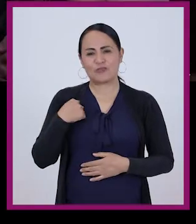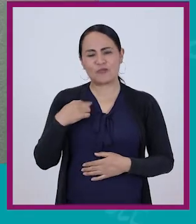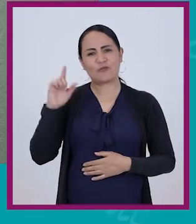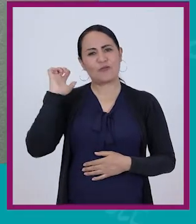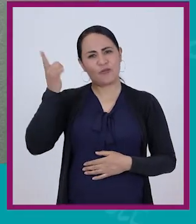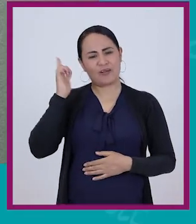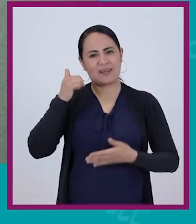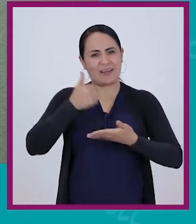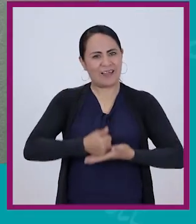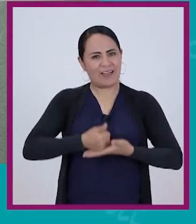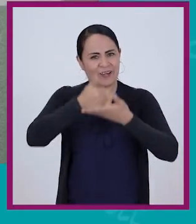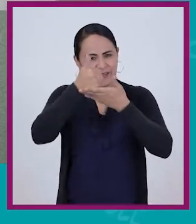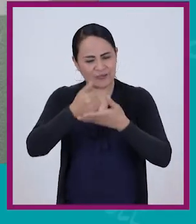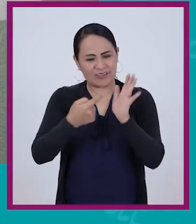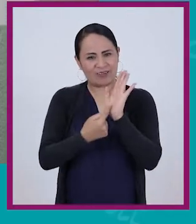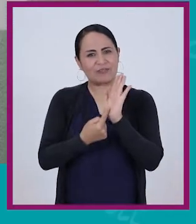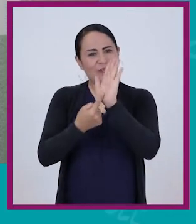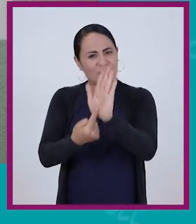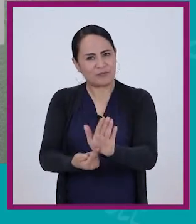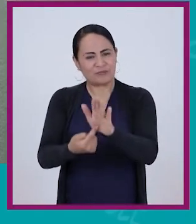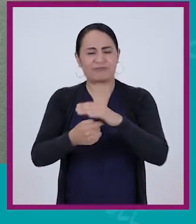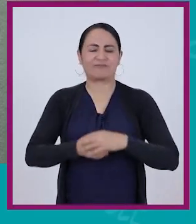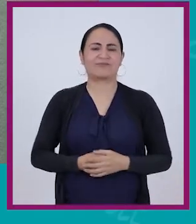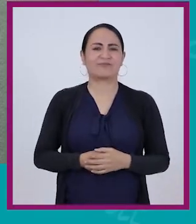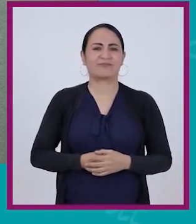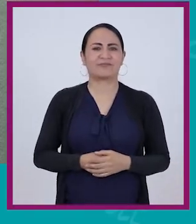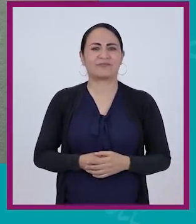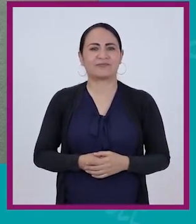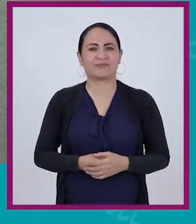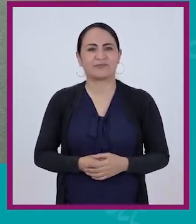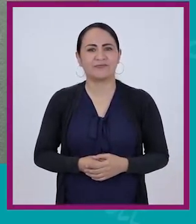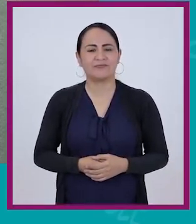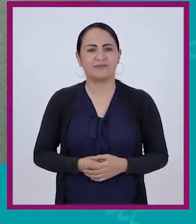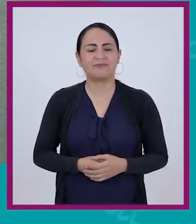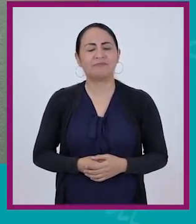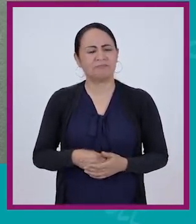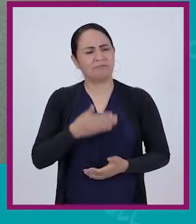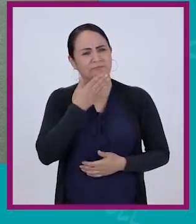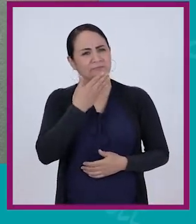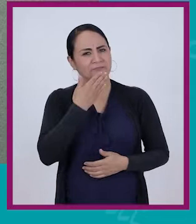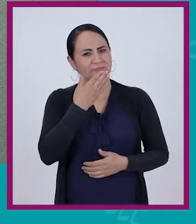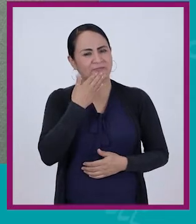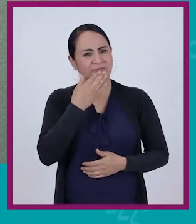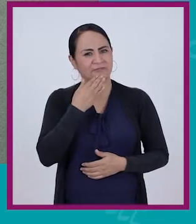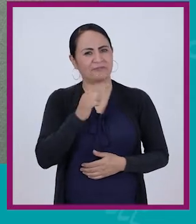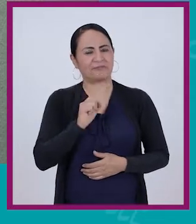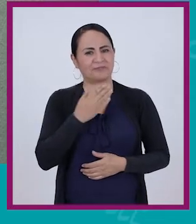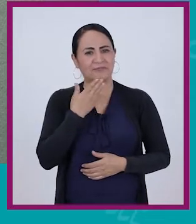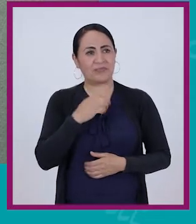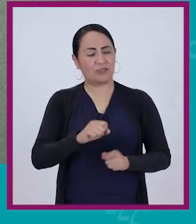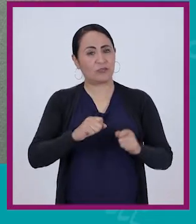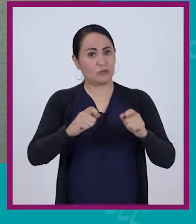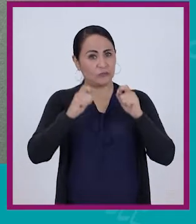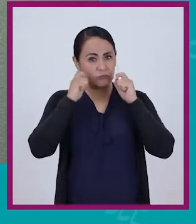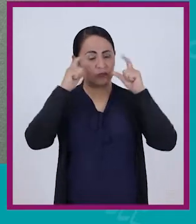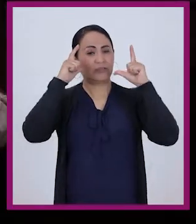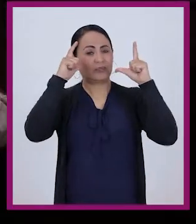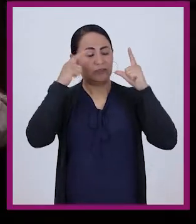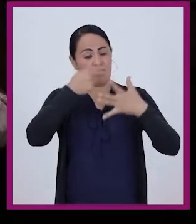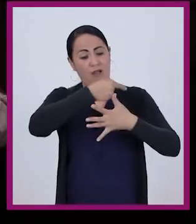objetivos. Espero haber sido de utilidad para sus investigaciones con este pequeño aporte, Citlali y